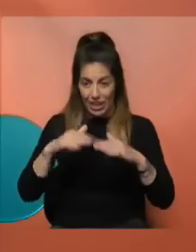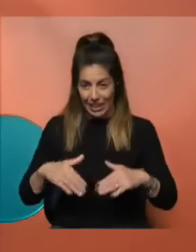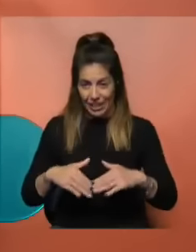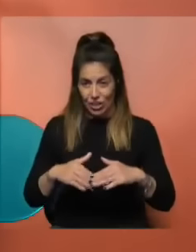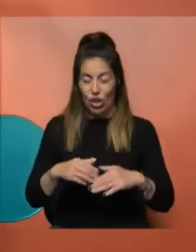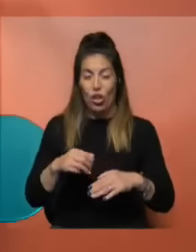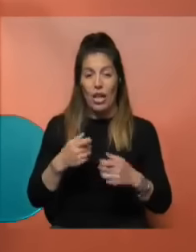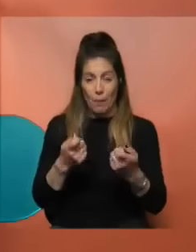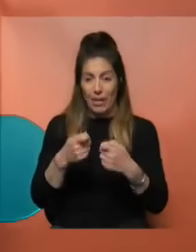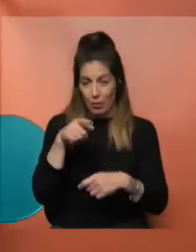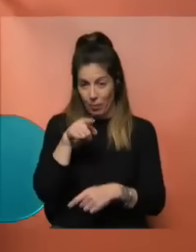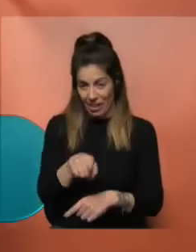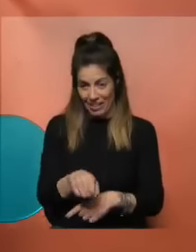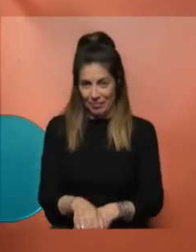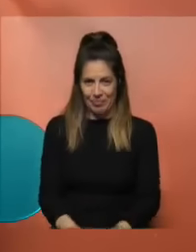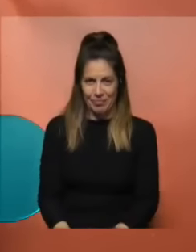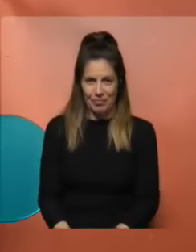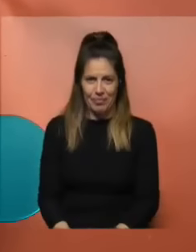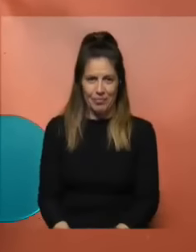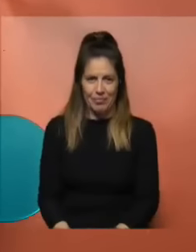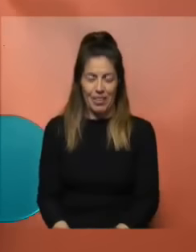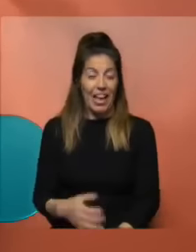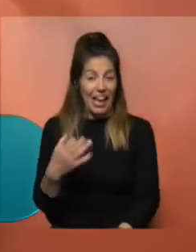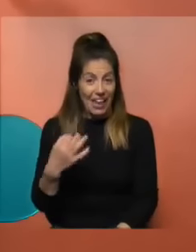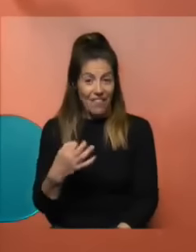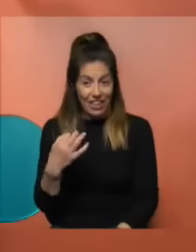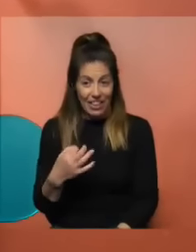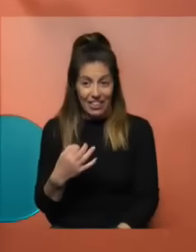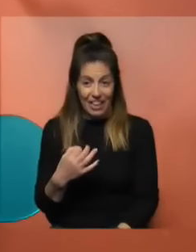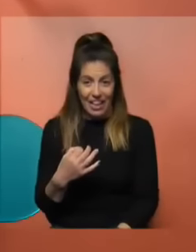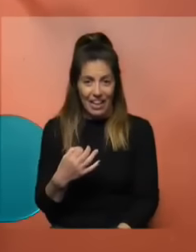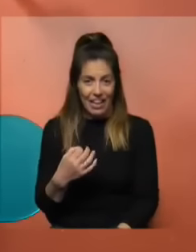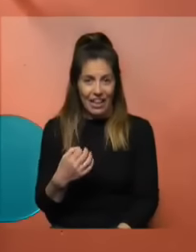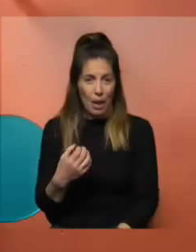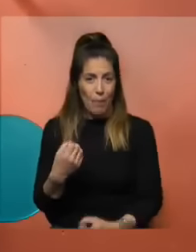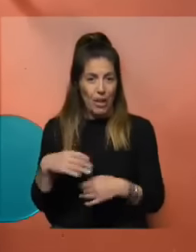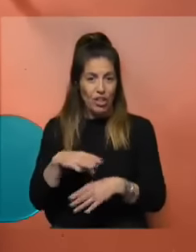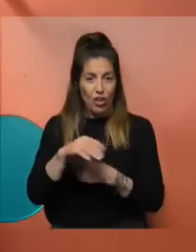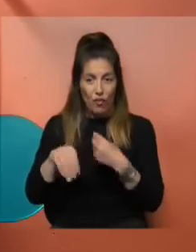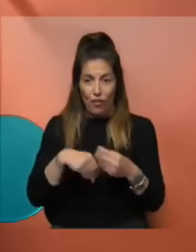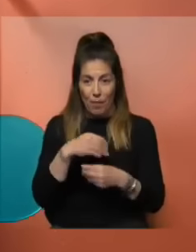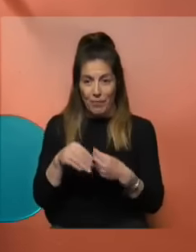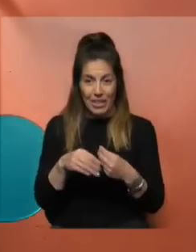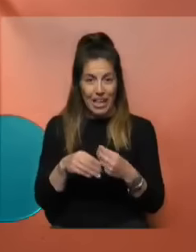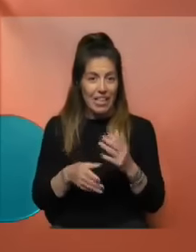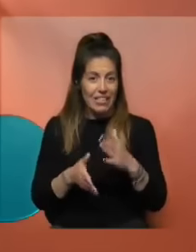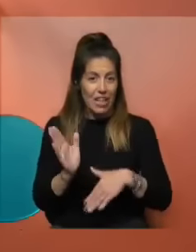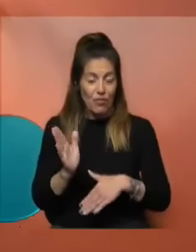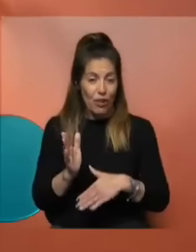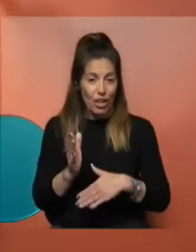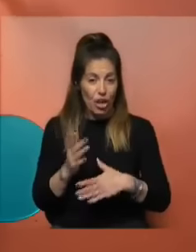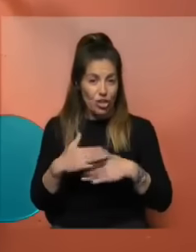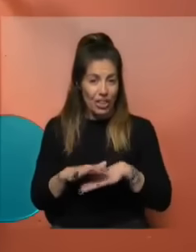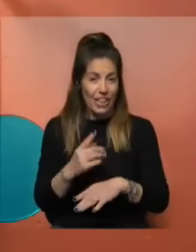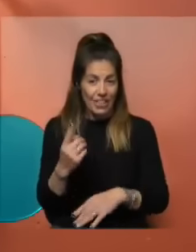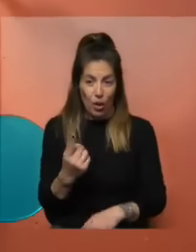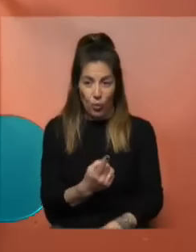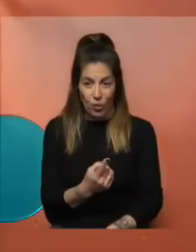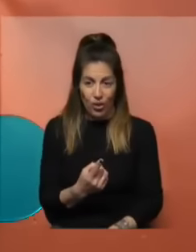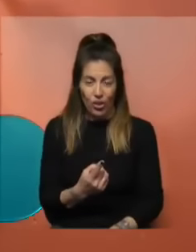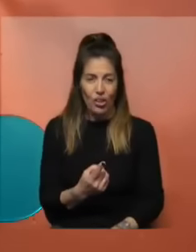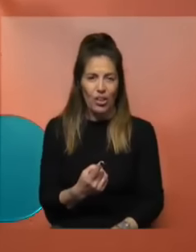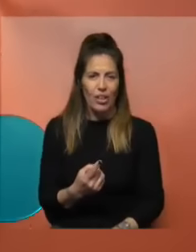el préstamo para ahí. Qué bueno, vecino, ¿es verdad que se quedó casi sin familia por esta refacción? Casi como que familia. Se le fueron los integrantes de a uno, ¿qué pasó? Y